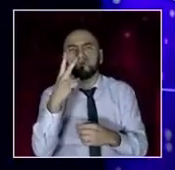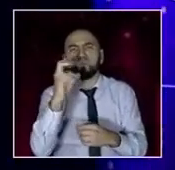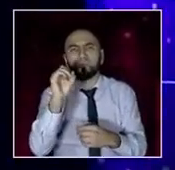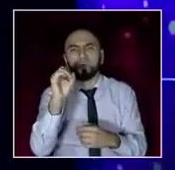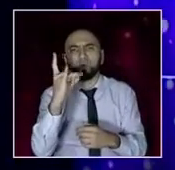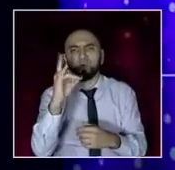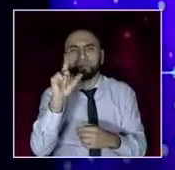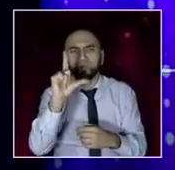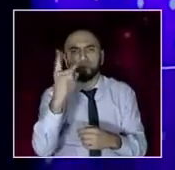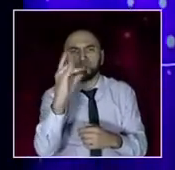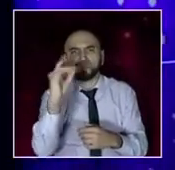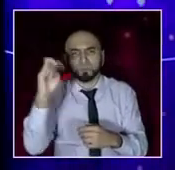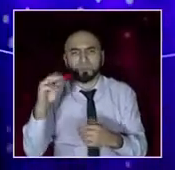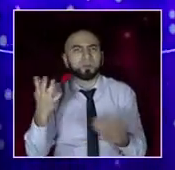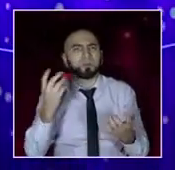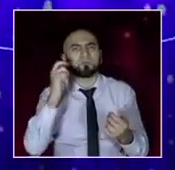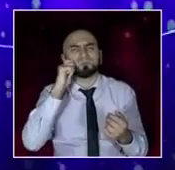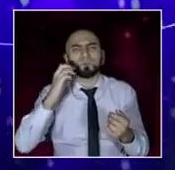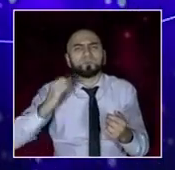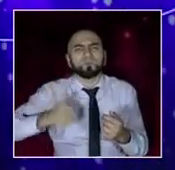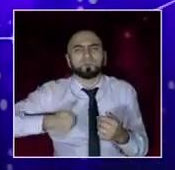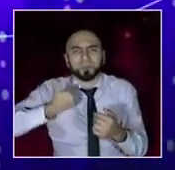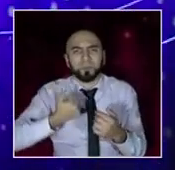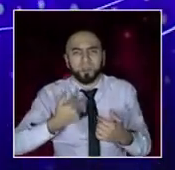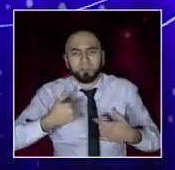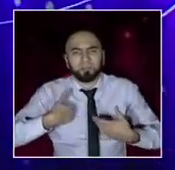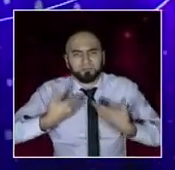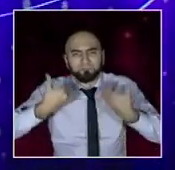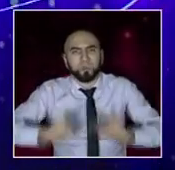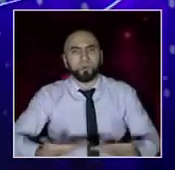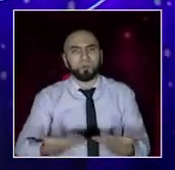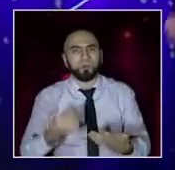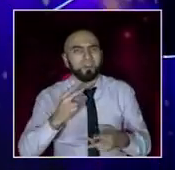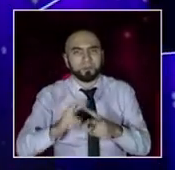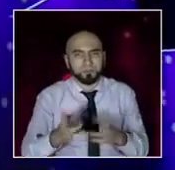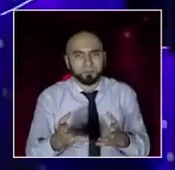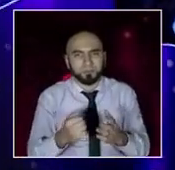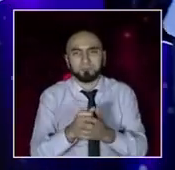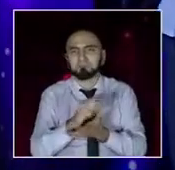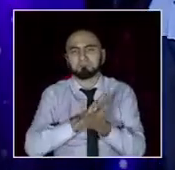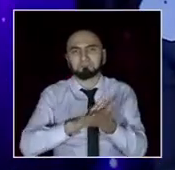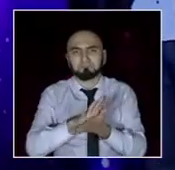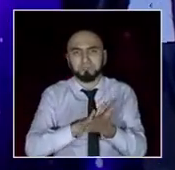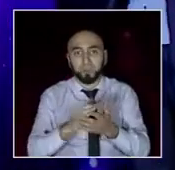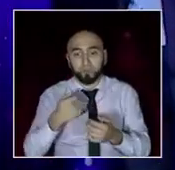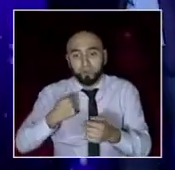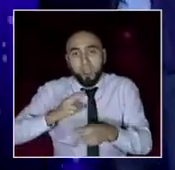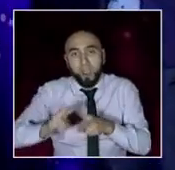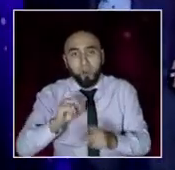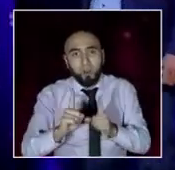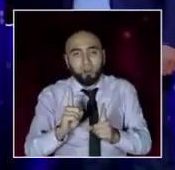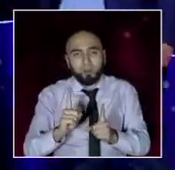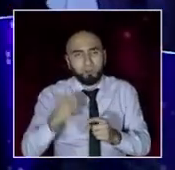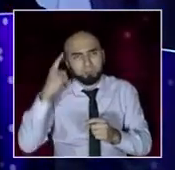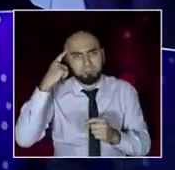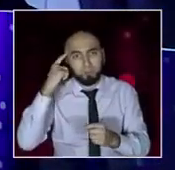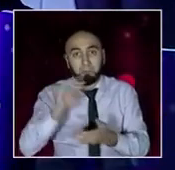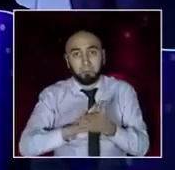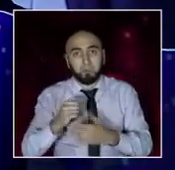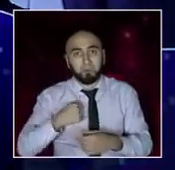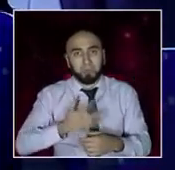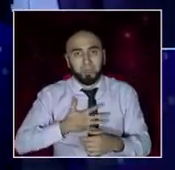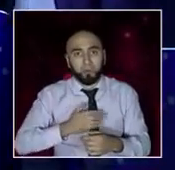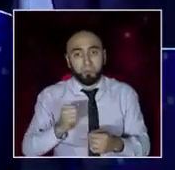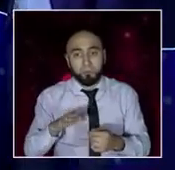muy controversial. ¿Tenemos o lo no tenemos? Lo que parece ser el caso, cuando hago una acción voluntaria, como levantar mi mano, yo